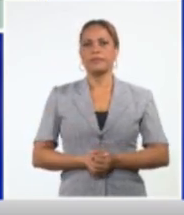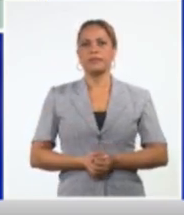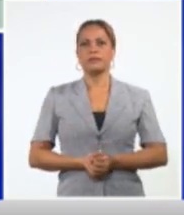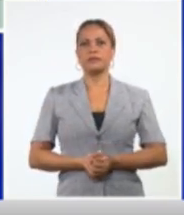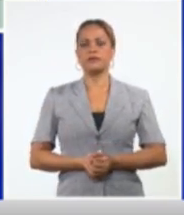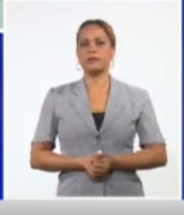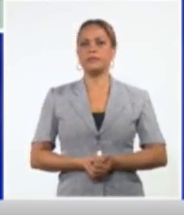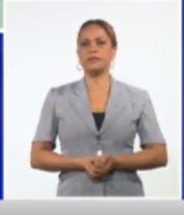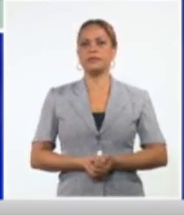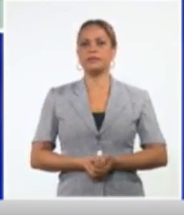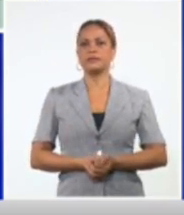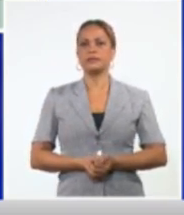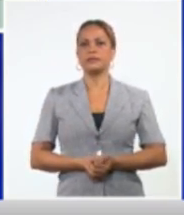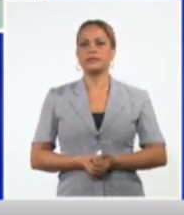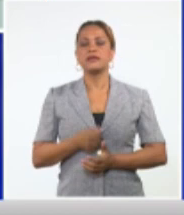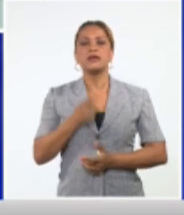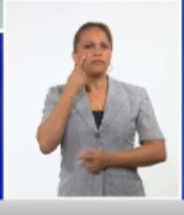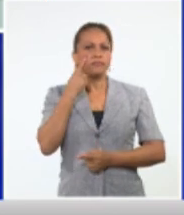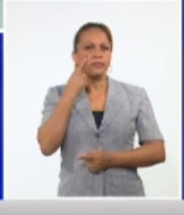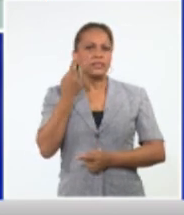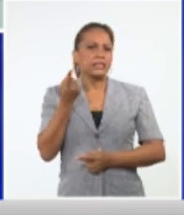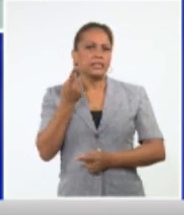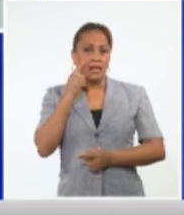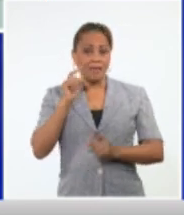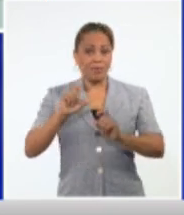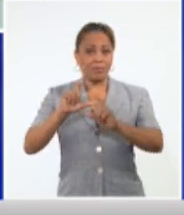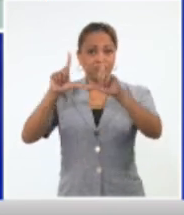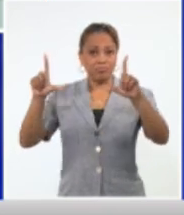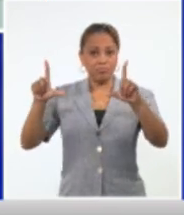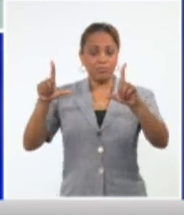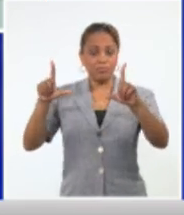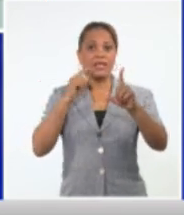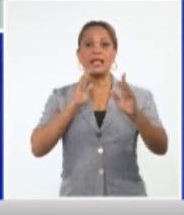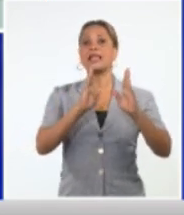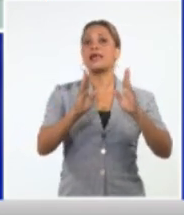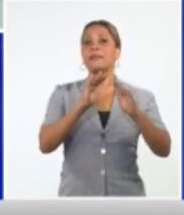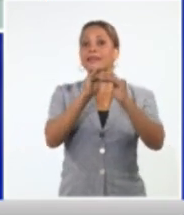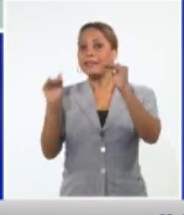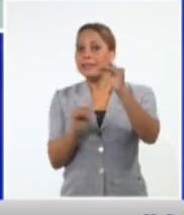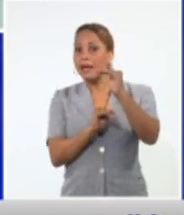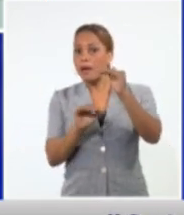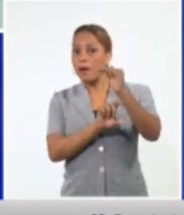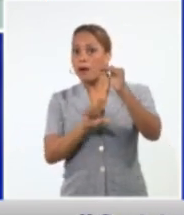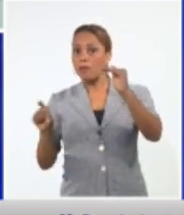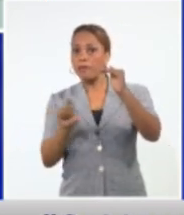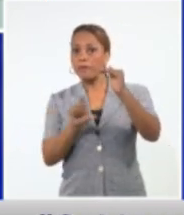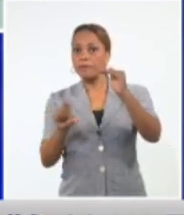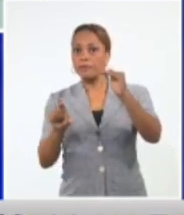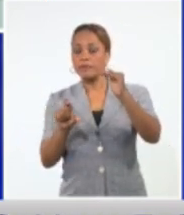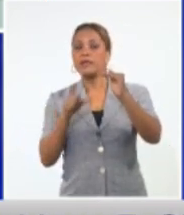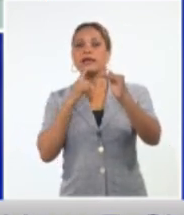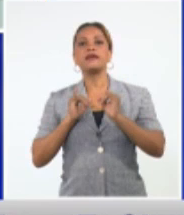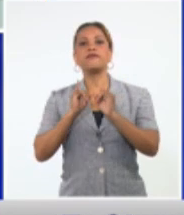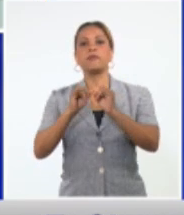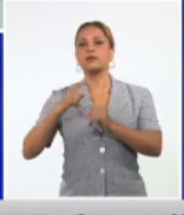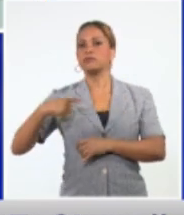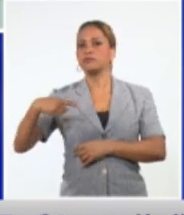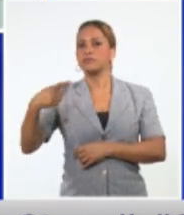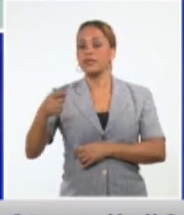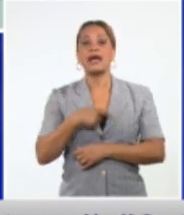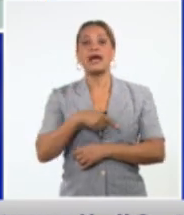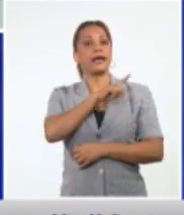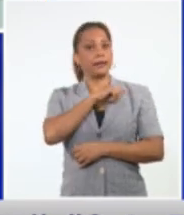no sé si se pudiera acercar, creo que no. De todas formas, en la parte de abajo, el reporte del día. Y ayer, como yo